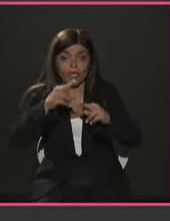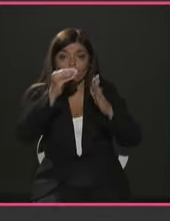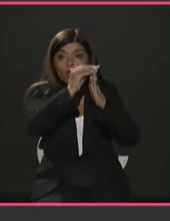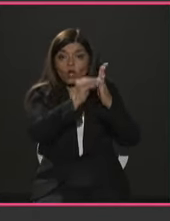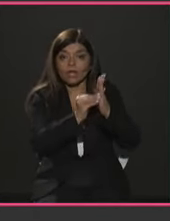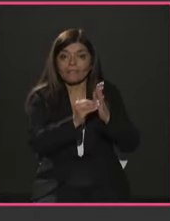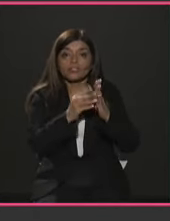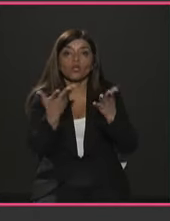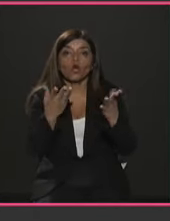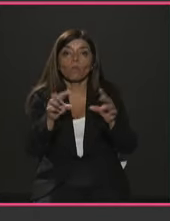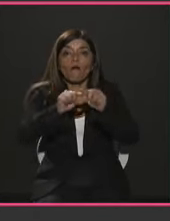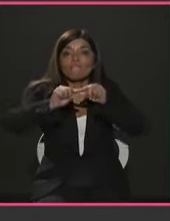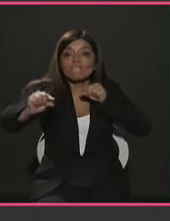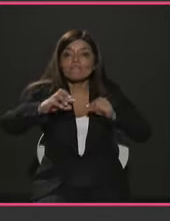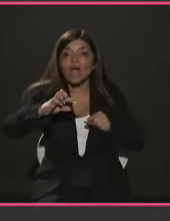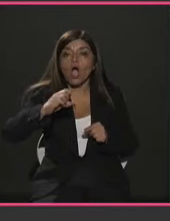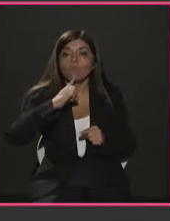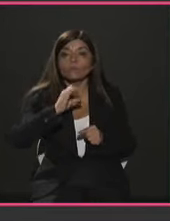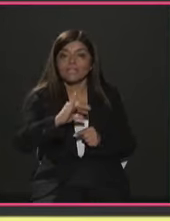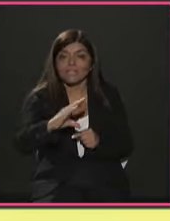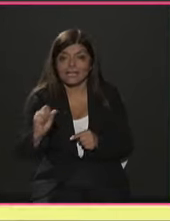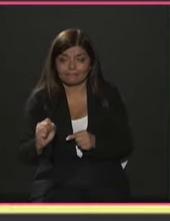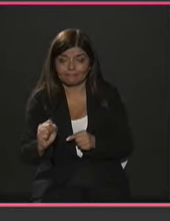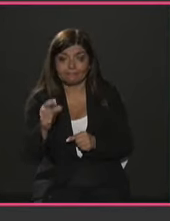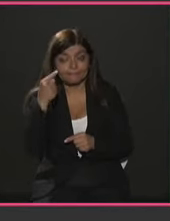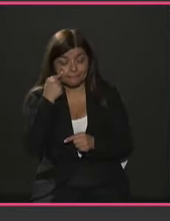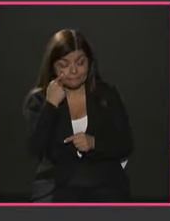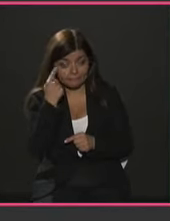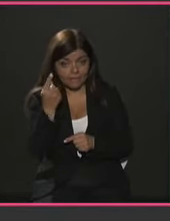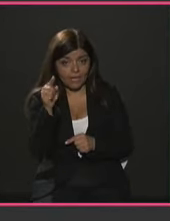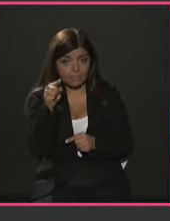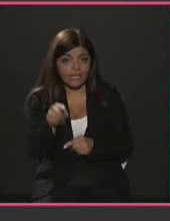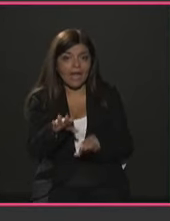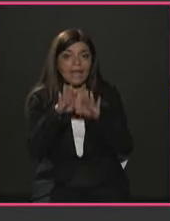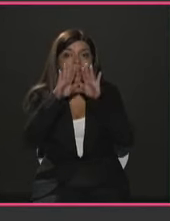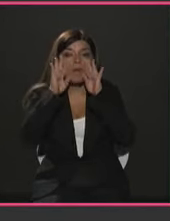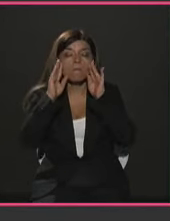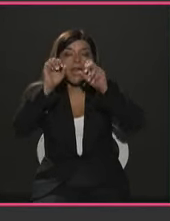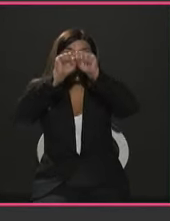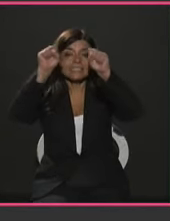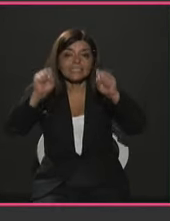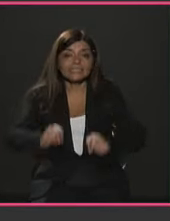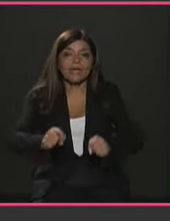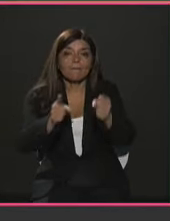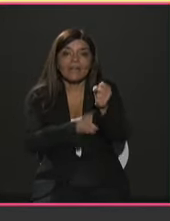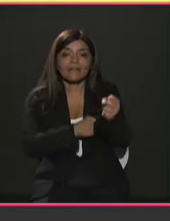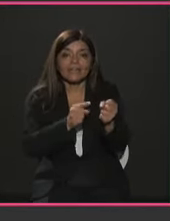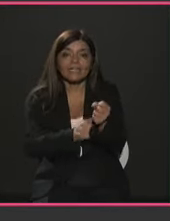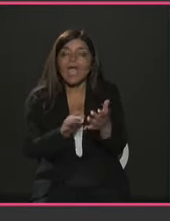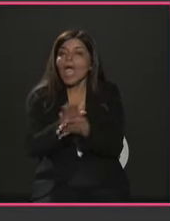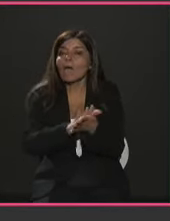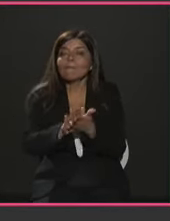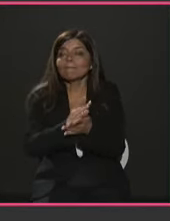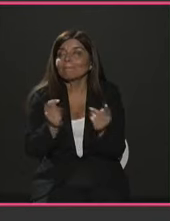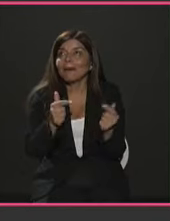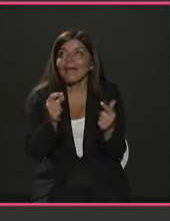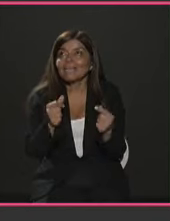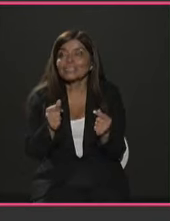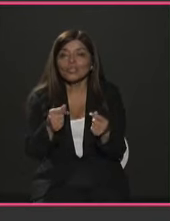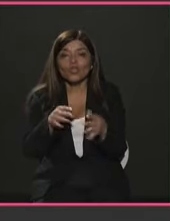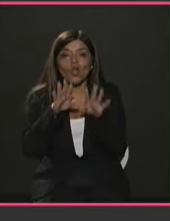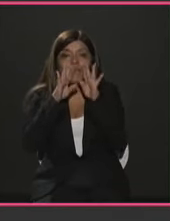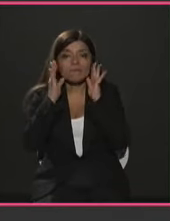datos por fibra óptica sí piénsenlo de esta manera limpiar el sistema de energía es como limpiar la sangre del cuerpo no